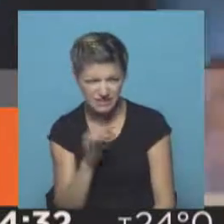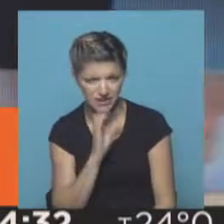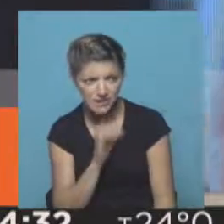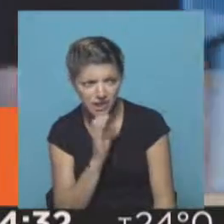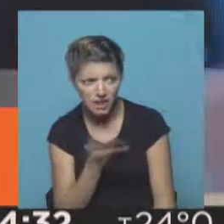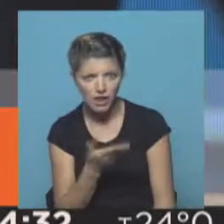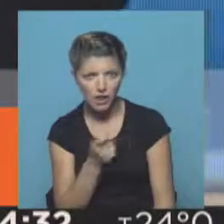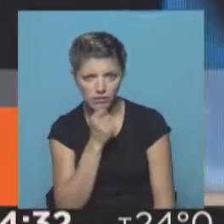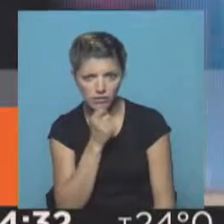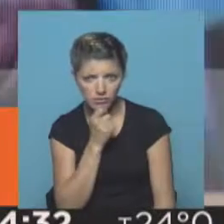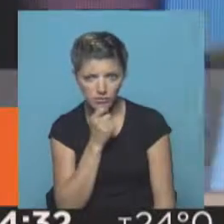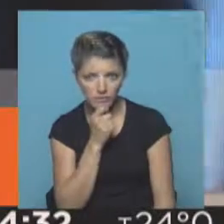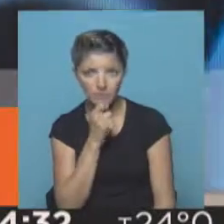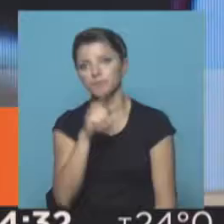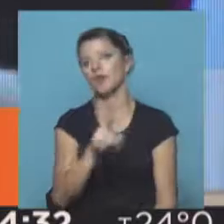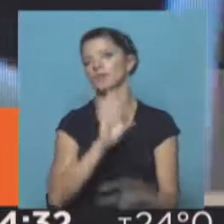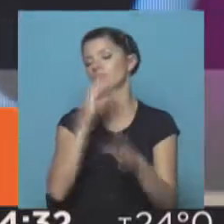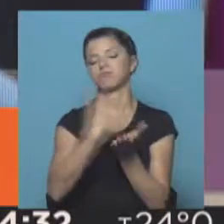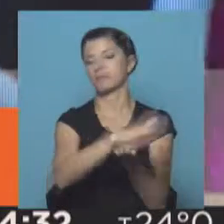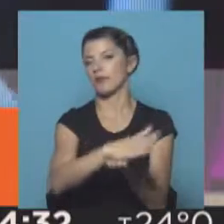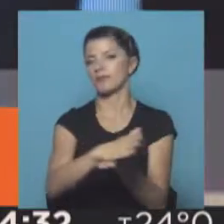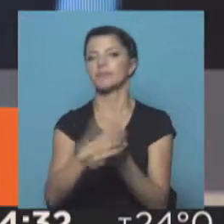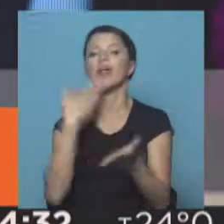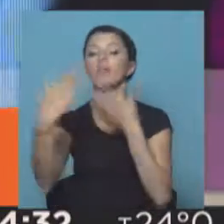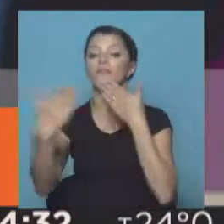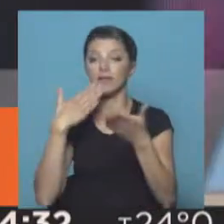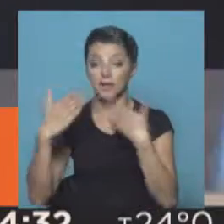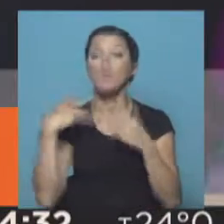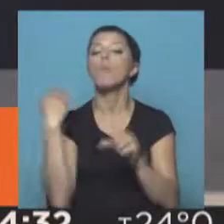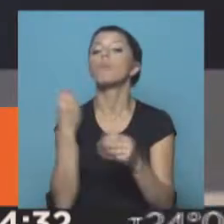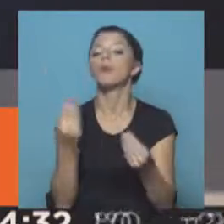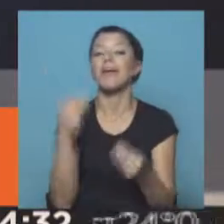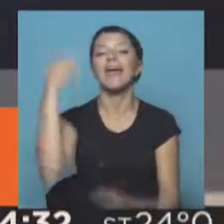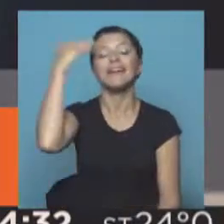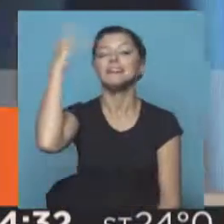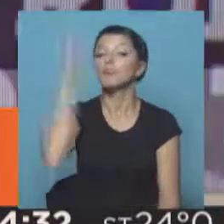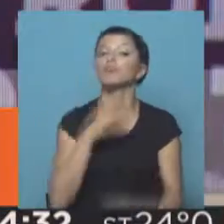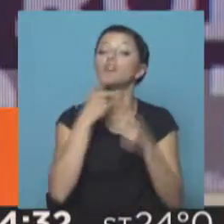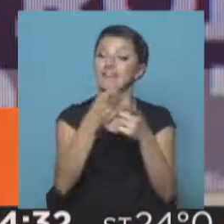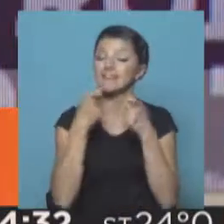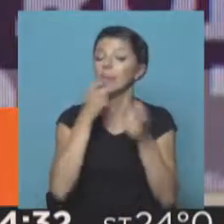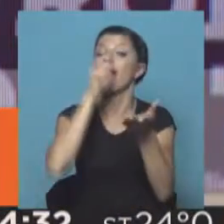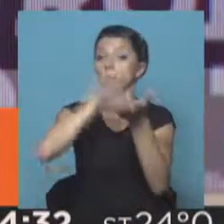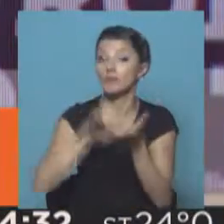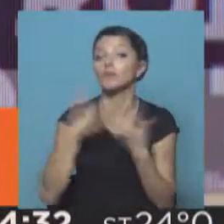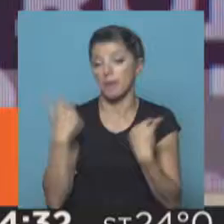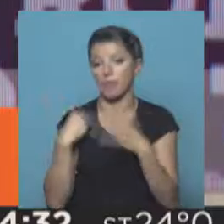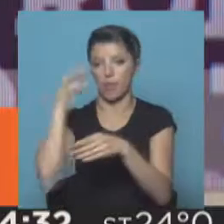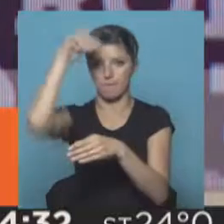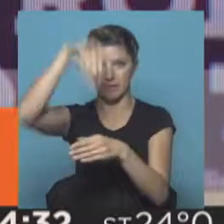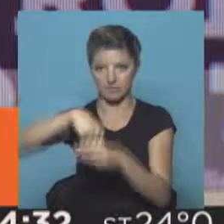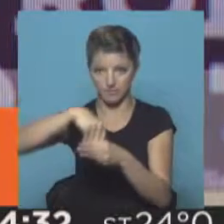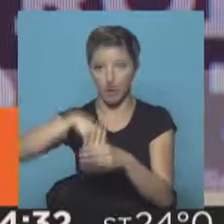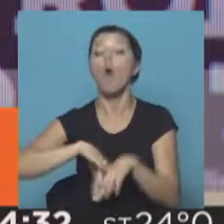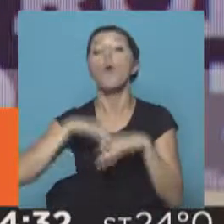kidding? Bueno, quedó fuera del debate presidencial porque no obtuvo el 15% necesario en las encuestas nacionales. Por eso, el 26 de